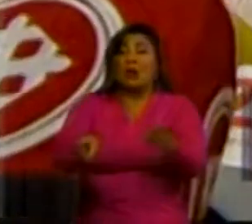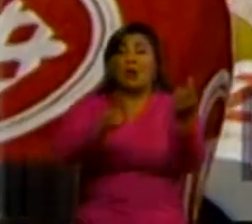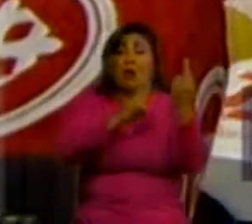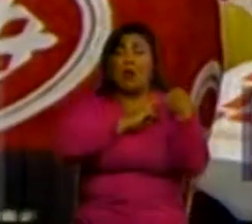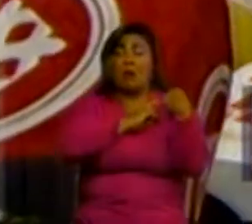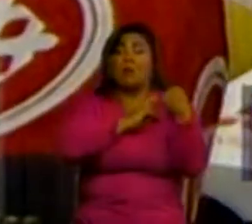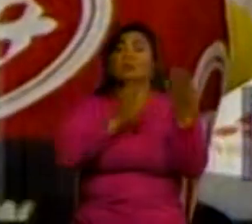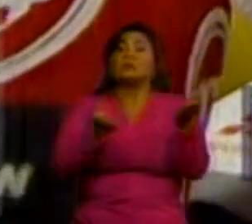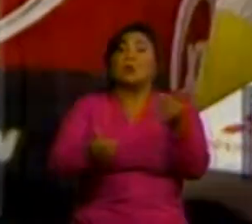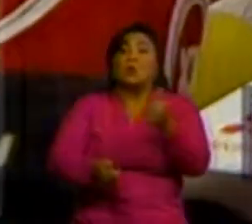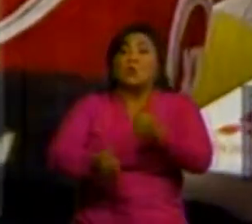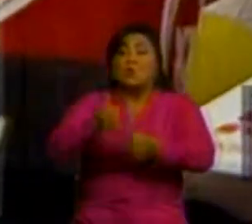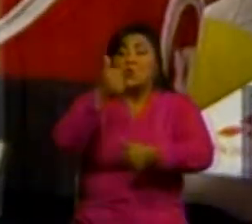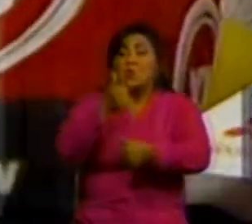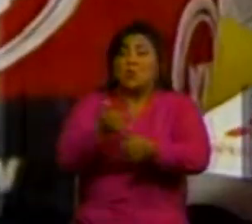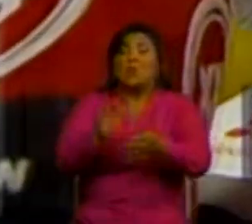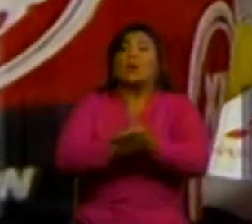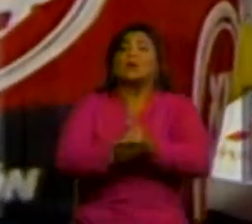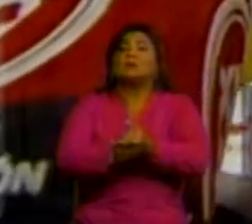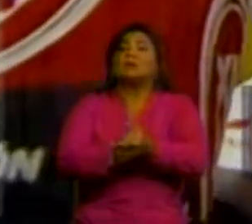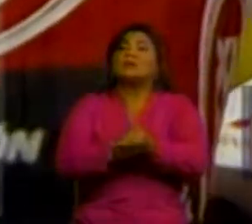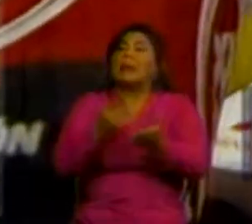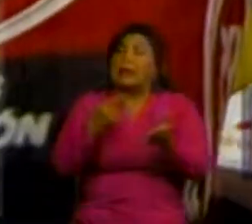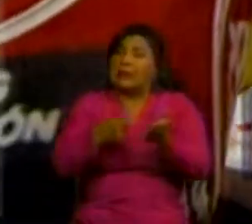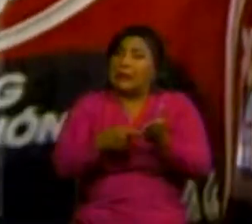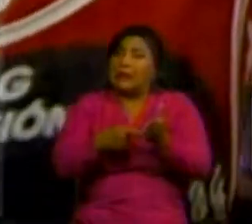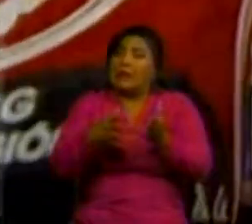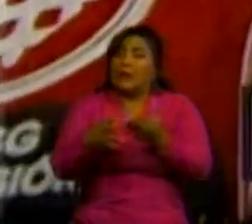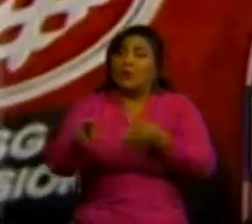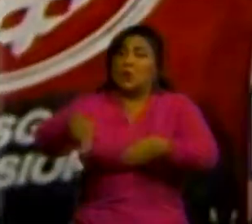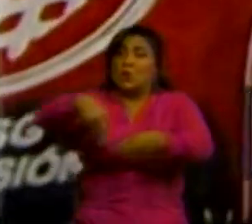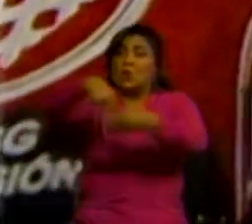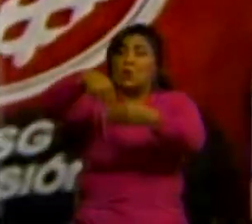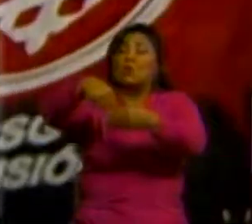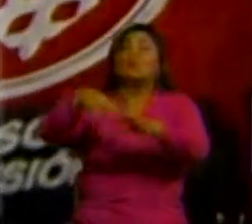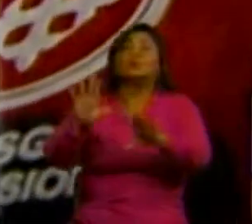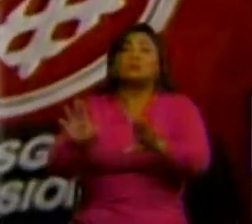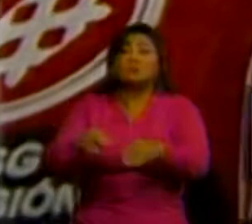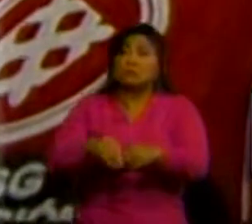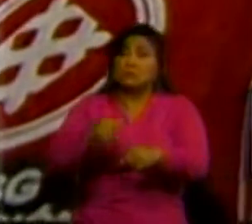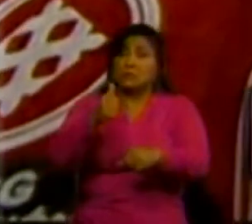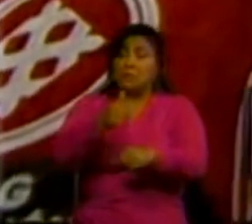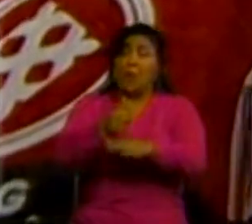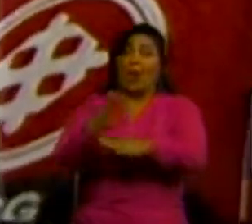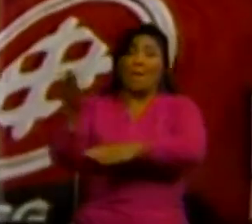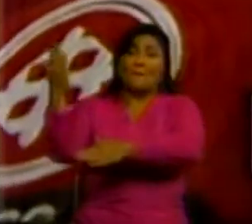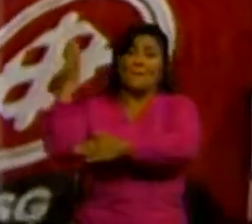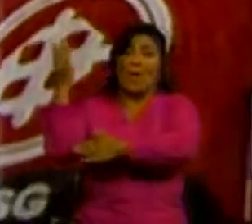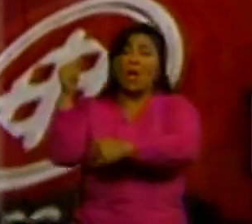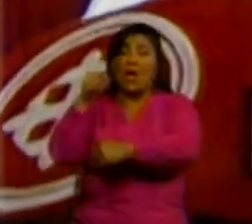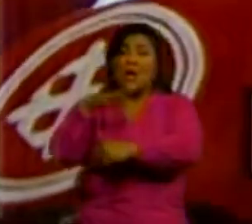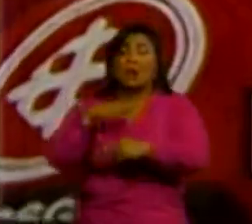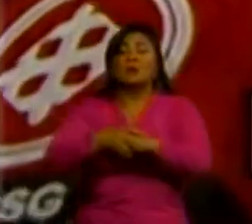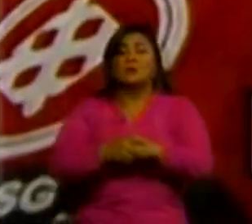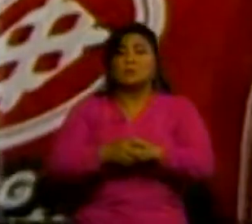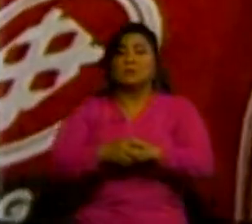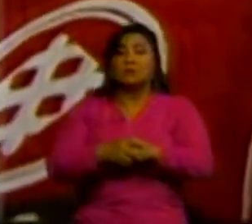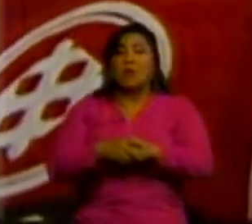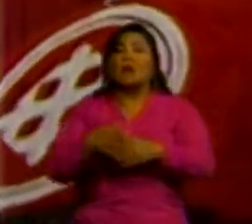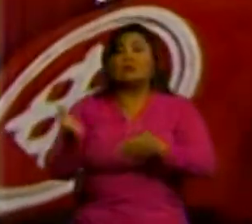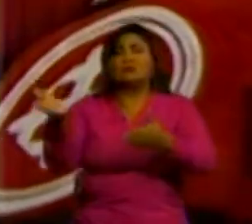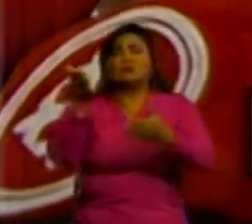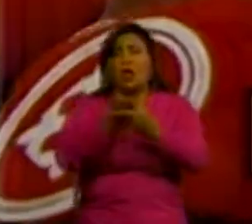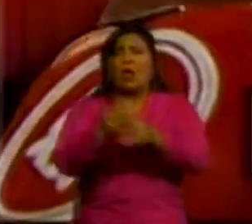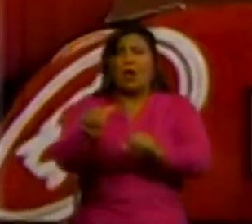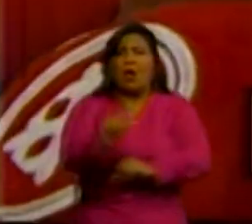conclusiones, entre las cuales está la reversión de los recursos que, siendo de los maestros, habían venido siendo